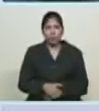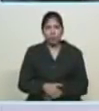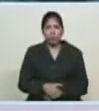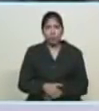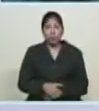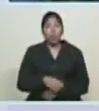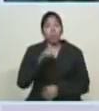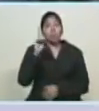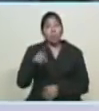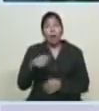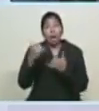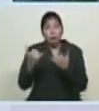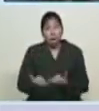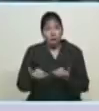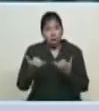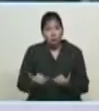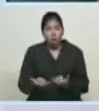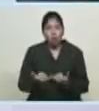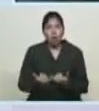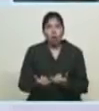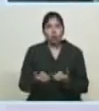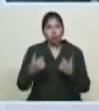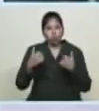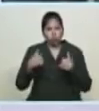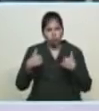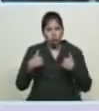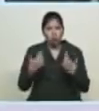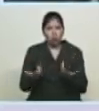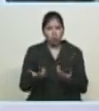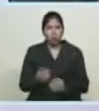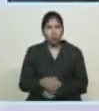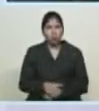Y en este momento en que estoy hablando,